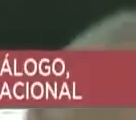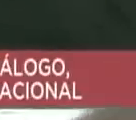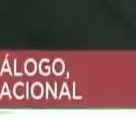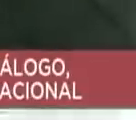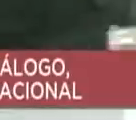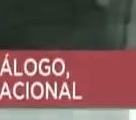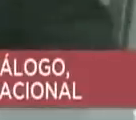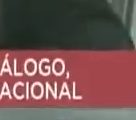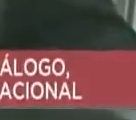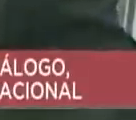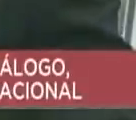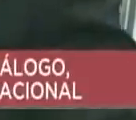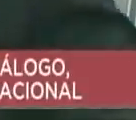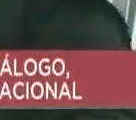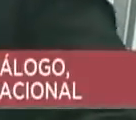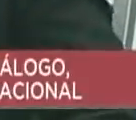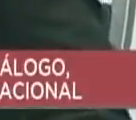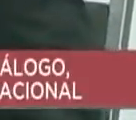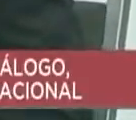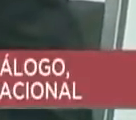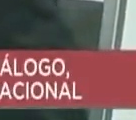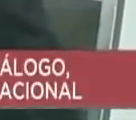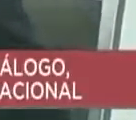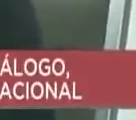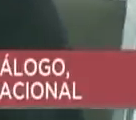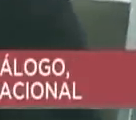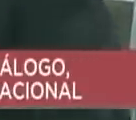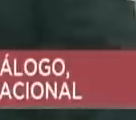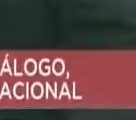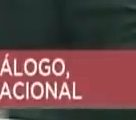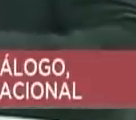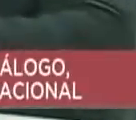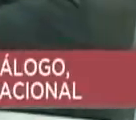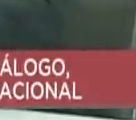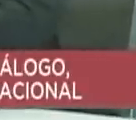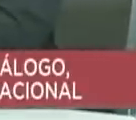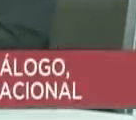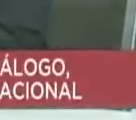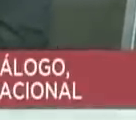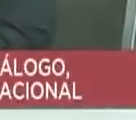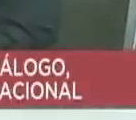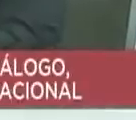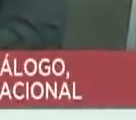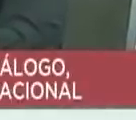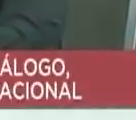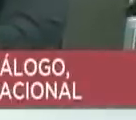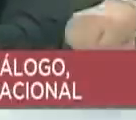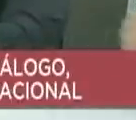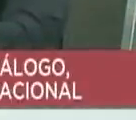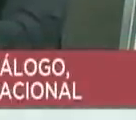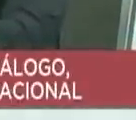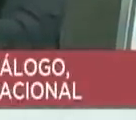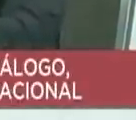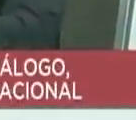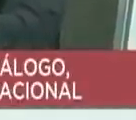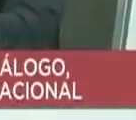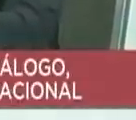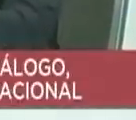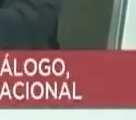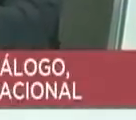solicitado por otros actores de oposición y que han causado daño a la República. Buenas